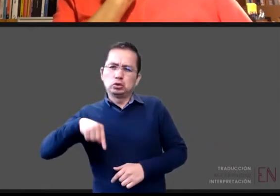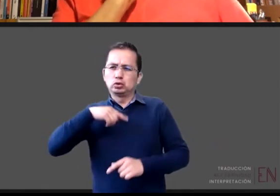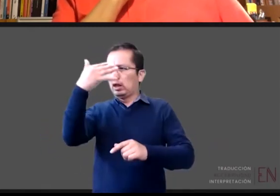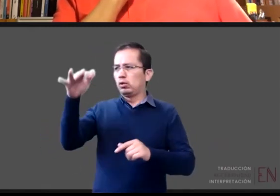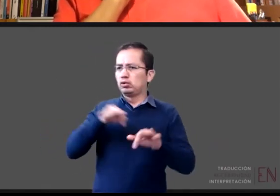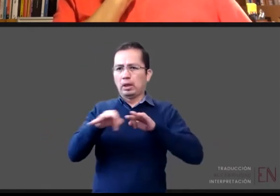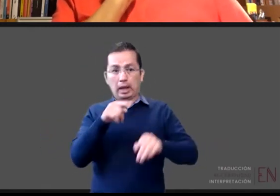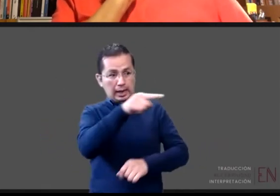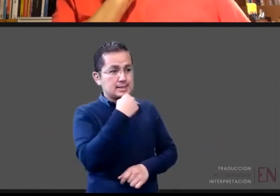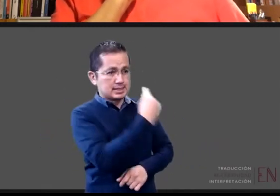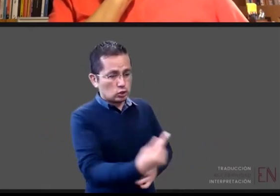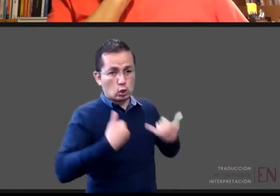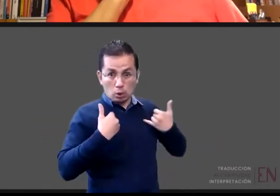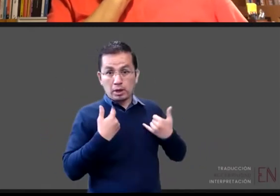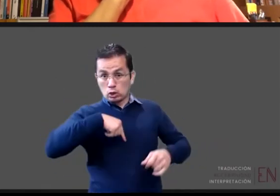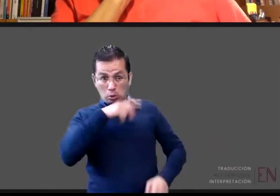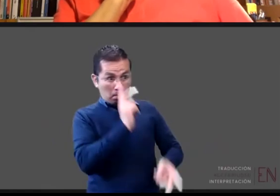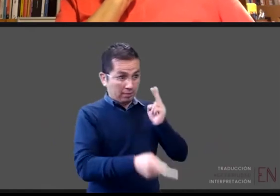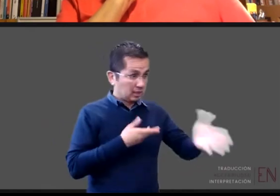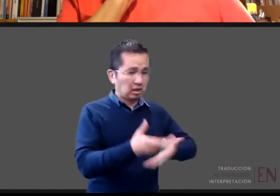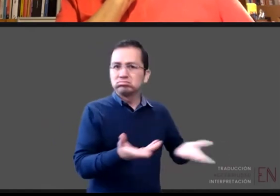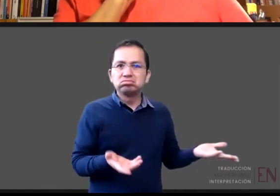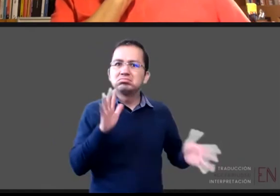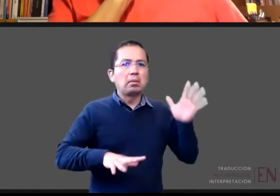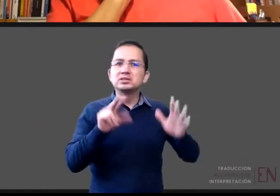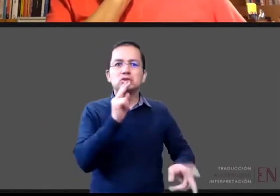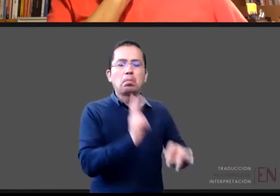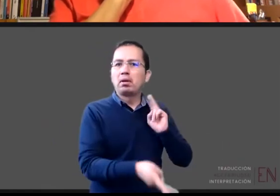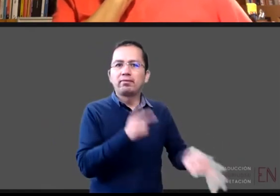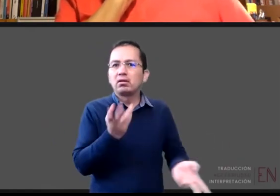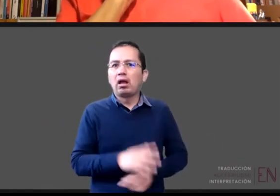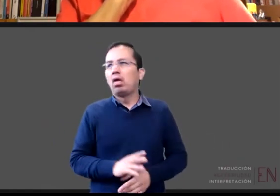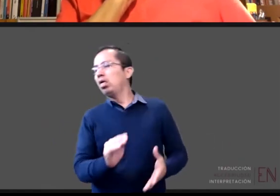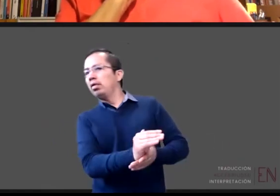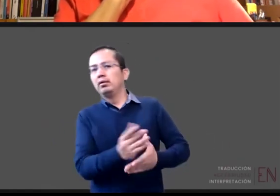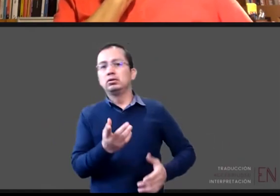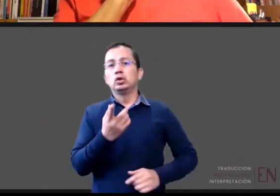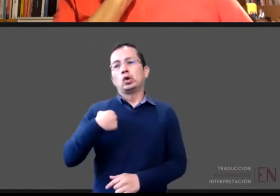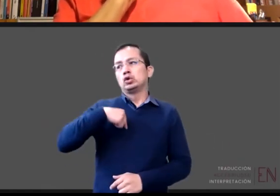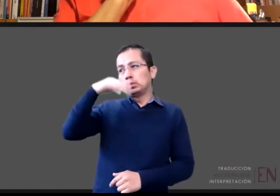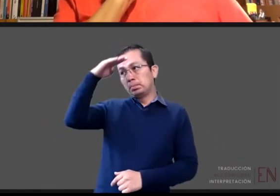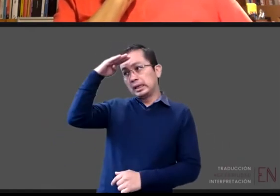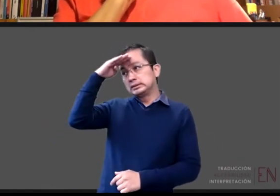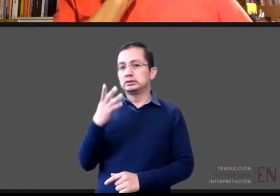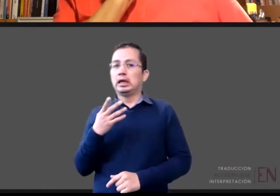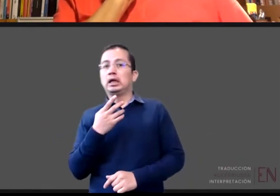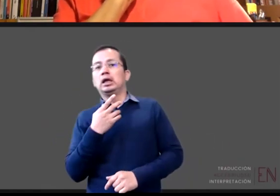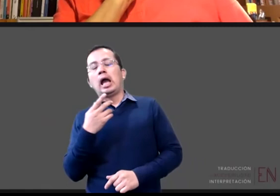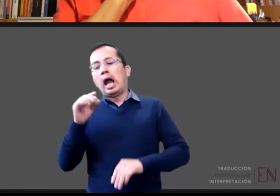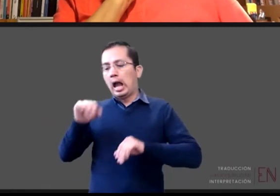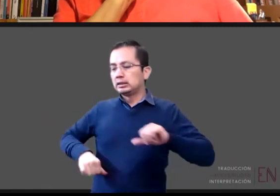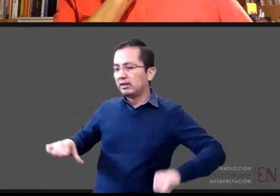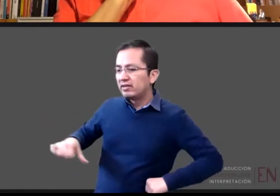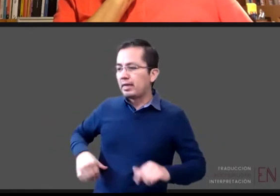entonces empezamos a construir o a impulsar pues políticas y acciones que nosotros creemos son muy importantes, pero que están pues desconectadas